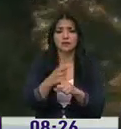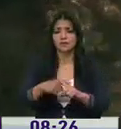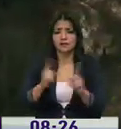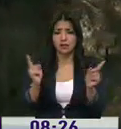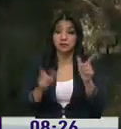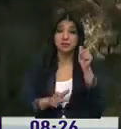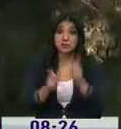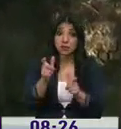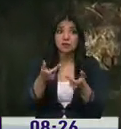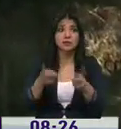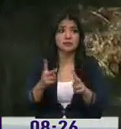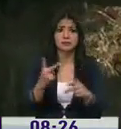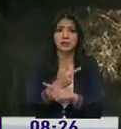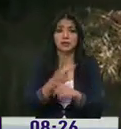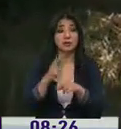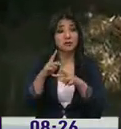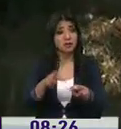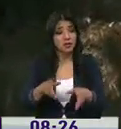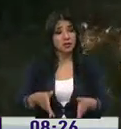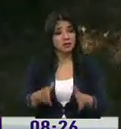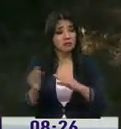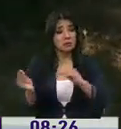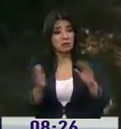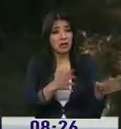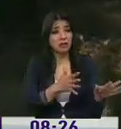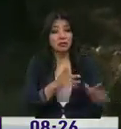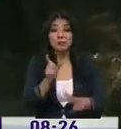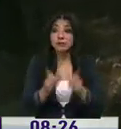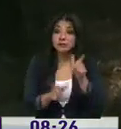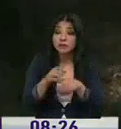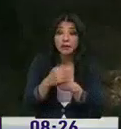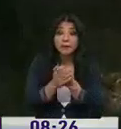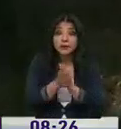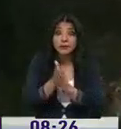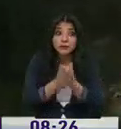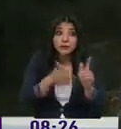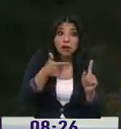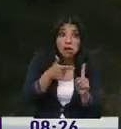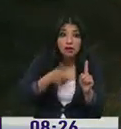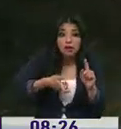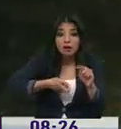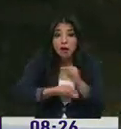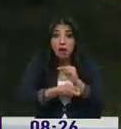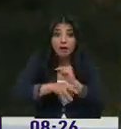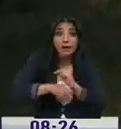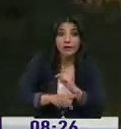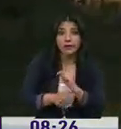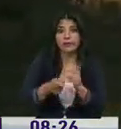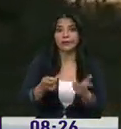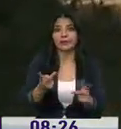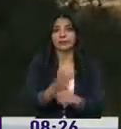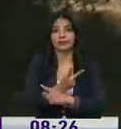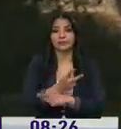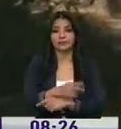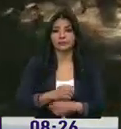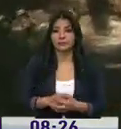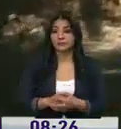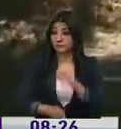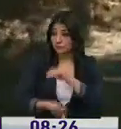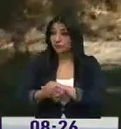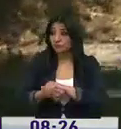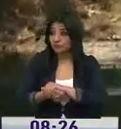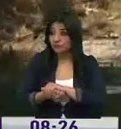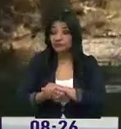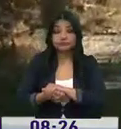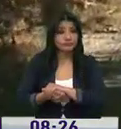vivir, viendo lo abandonado del sitio, han venido a hacer uso de la delincuencia. Guarida también aquí.